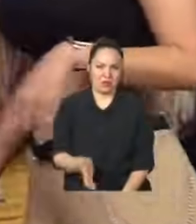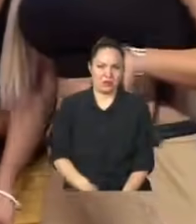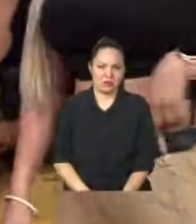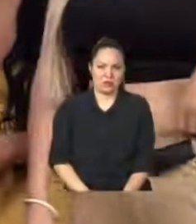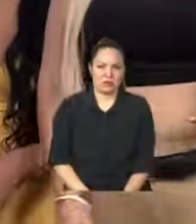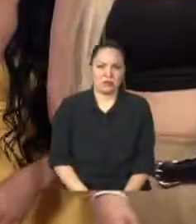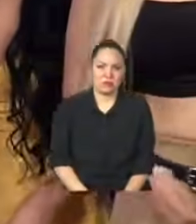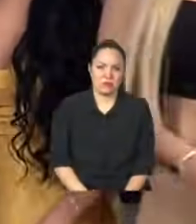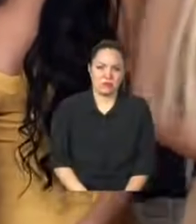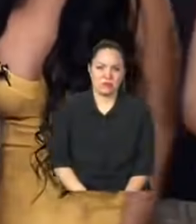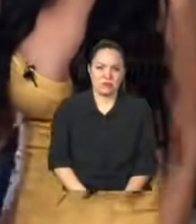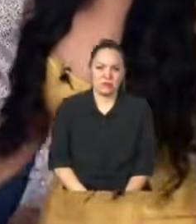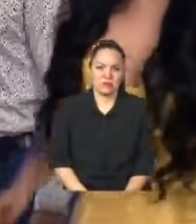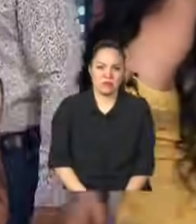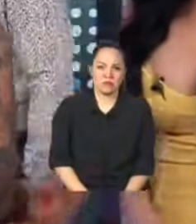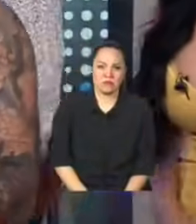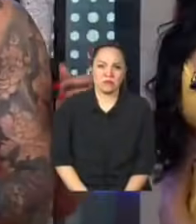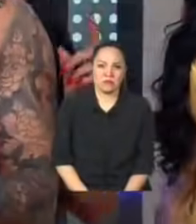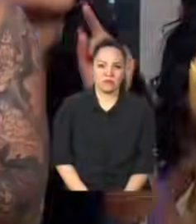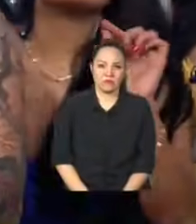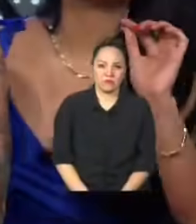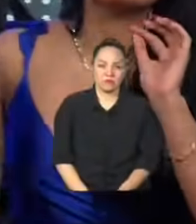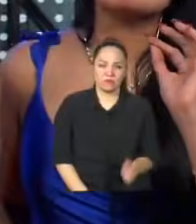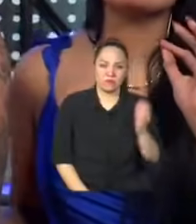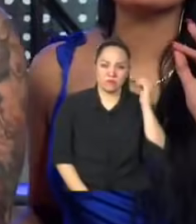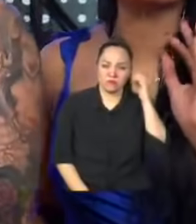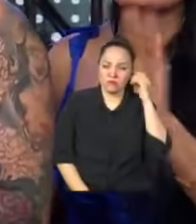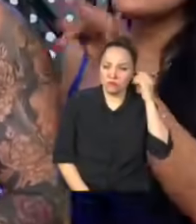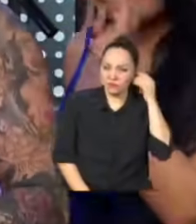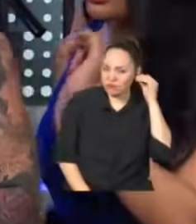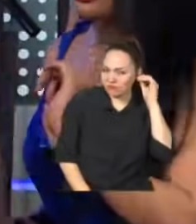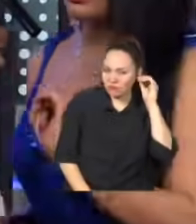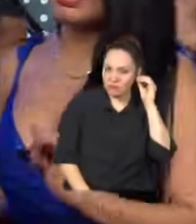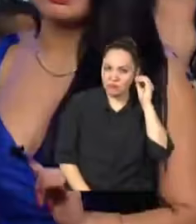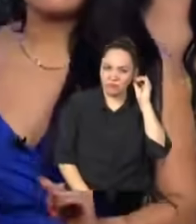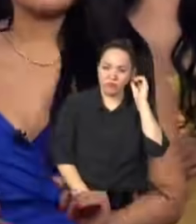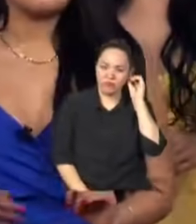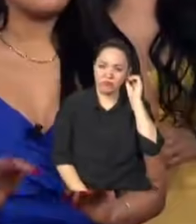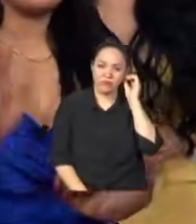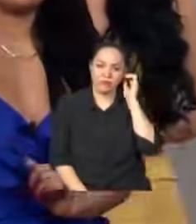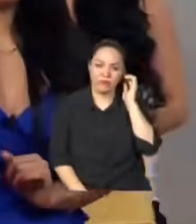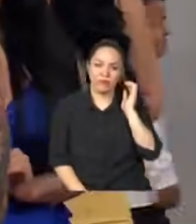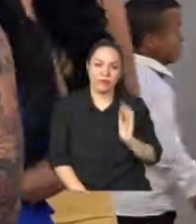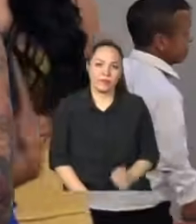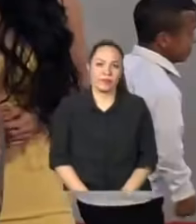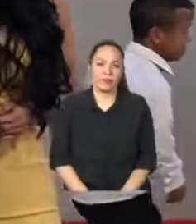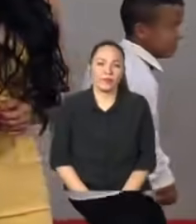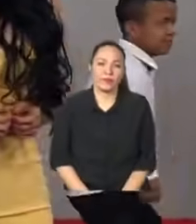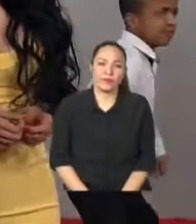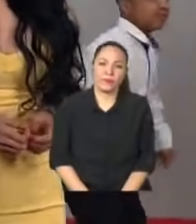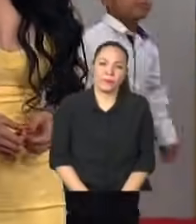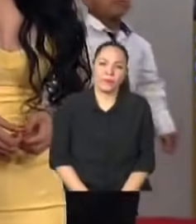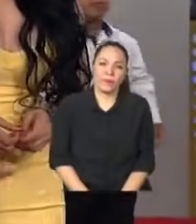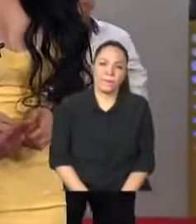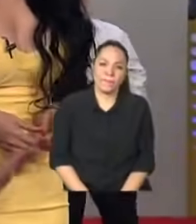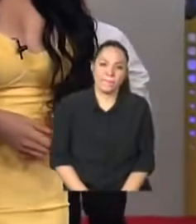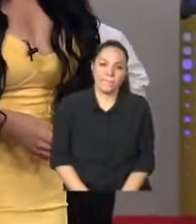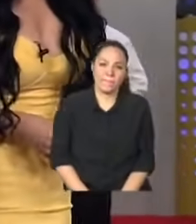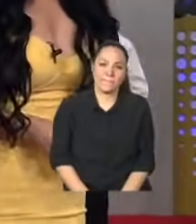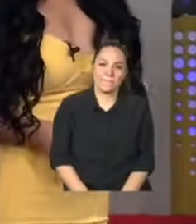Y yo le quiero mucho a ese. ¿Tiene palabras? Enséñaselo, Chavana, enséñaselo. Nada más. Sí, enséñaselo. Lo que